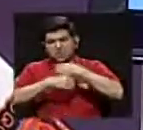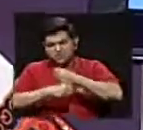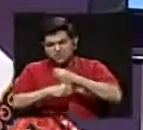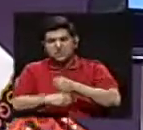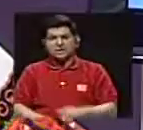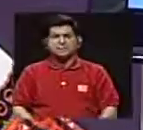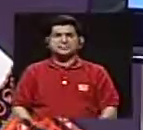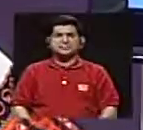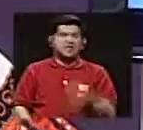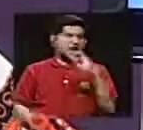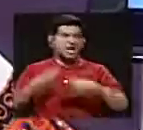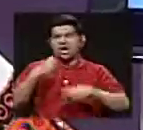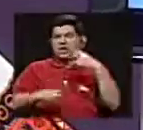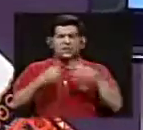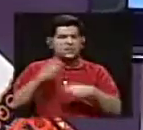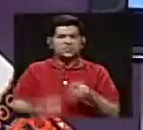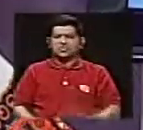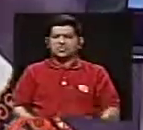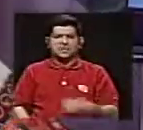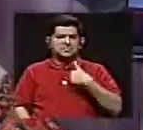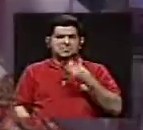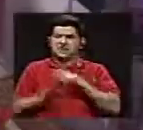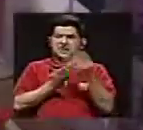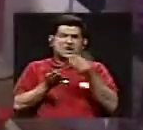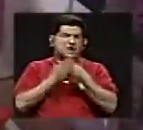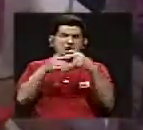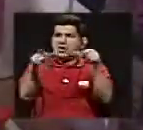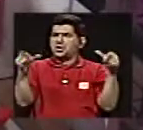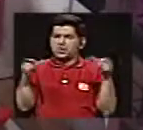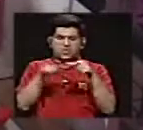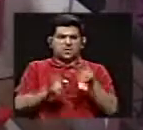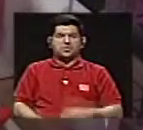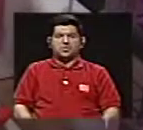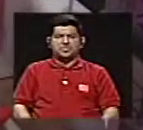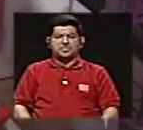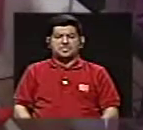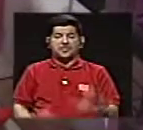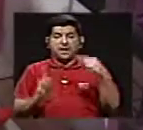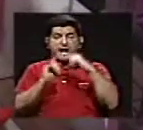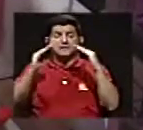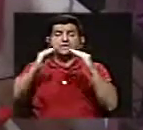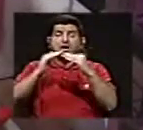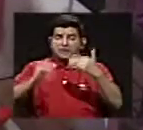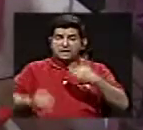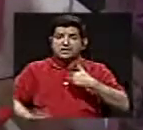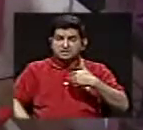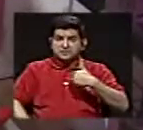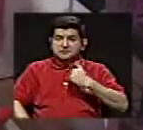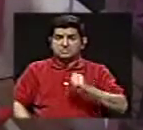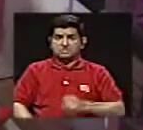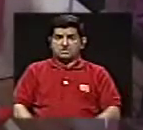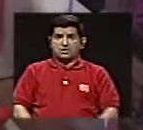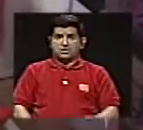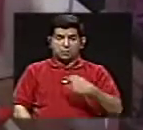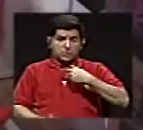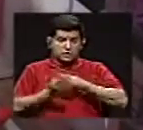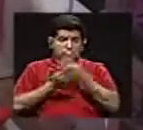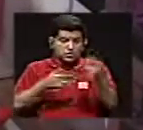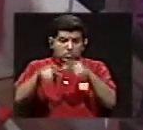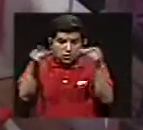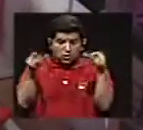no habrá problema comprando los terrenos, porque hasta casas había. Cuando yo compré